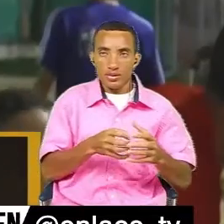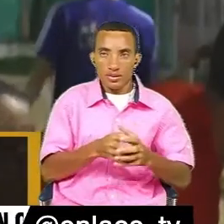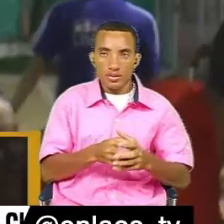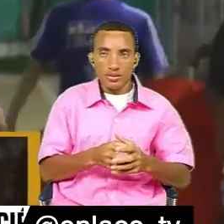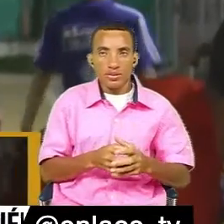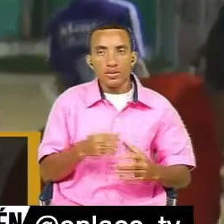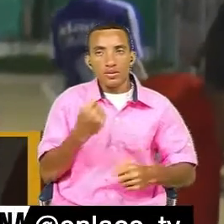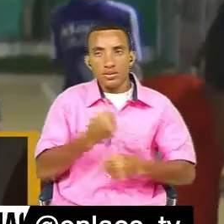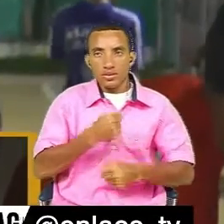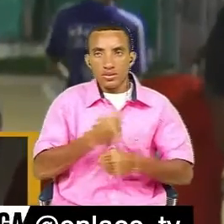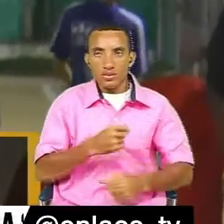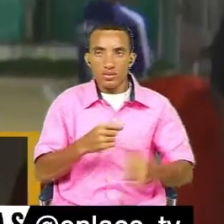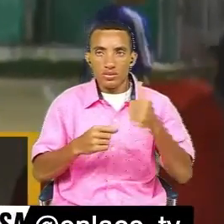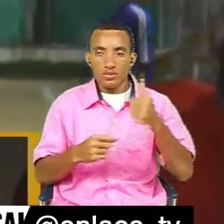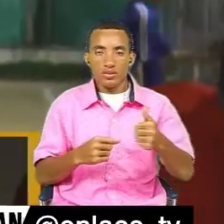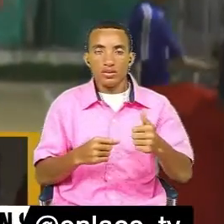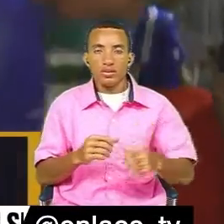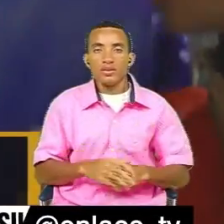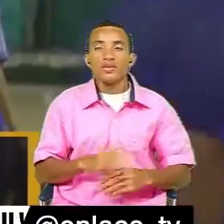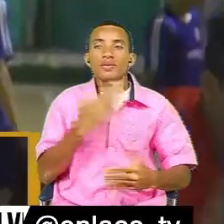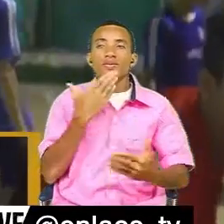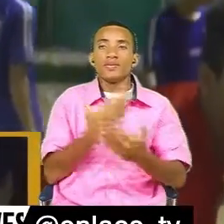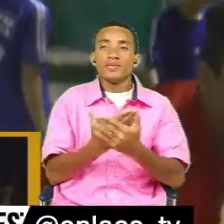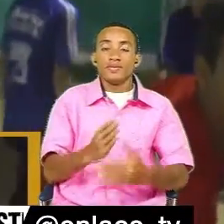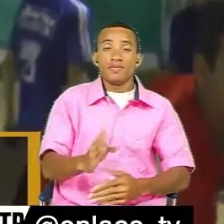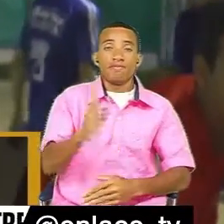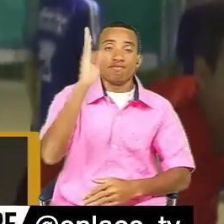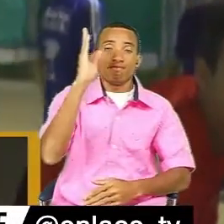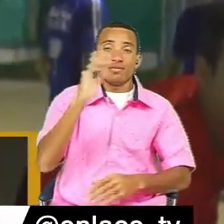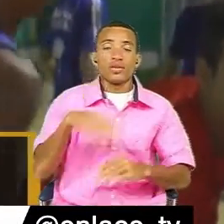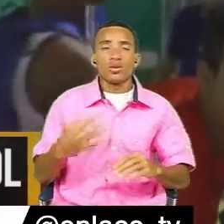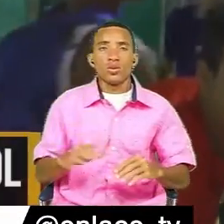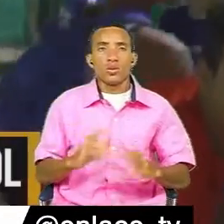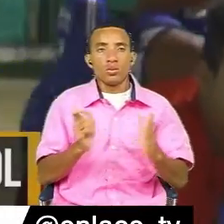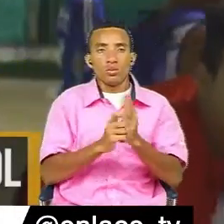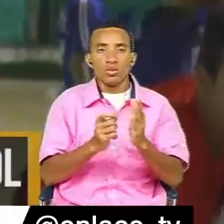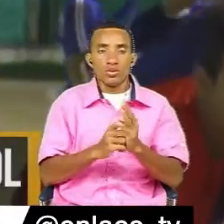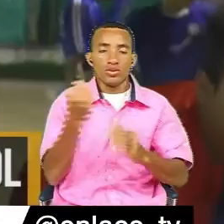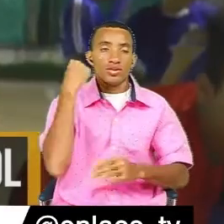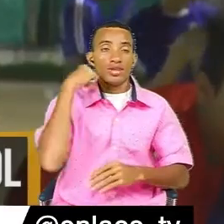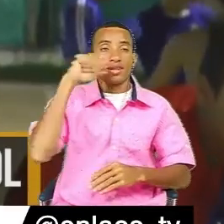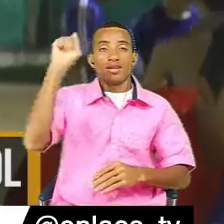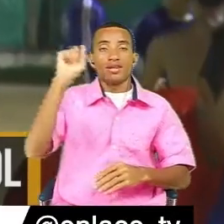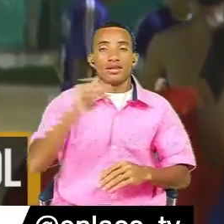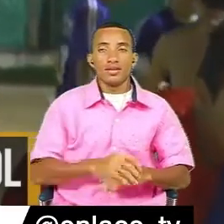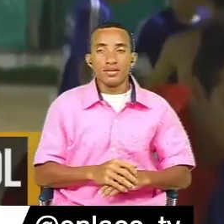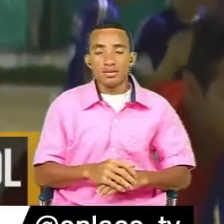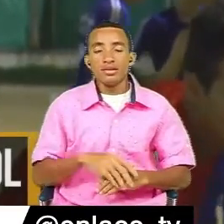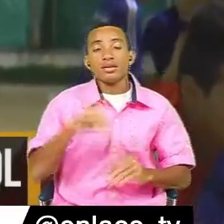haciendo buen trabajo, gracias a Dios se consiguieron los puntos hoy, el equipo